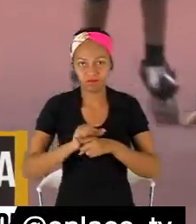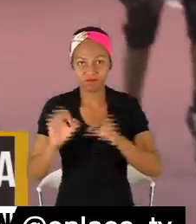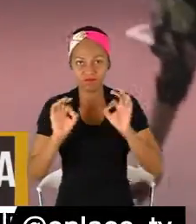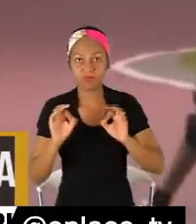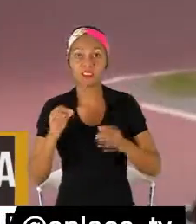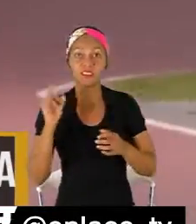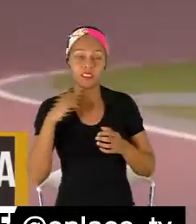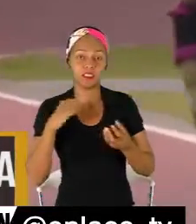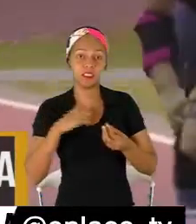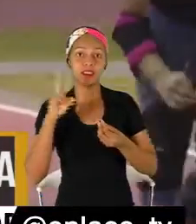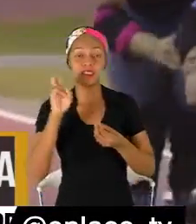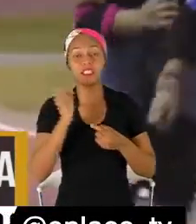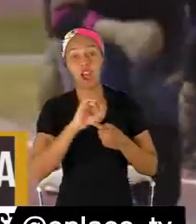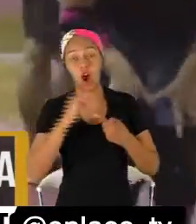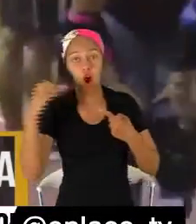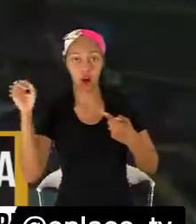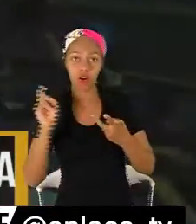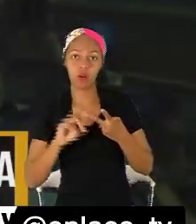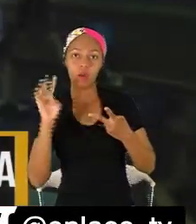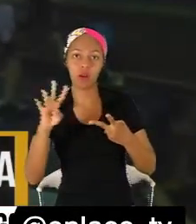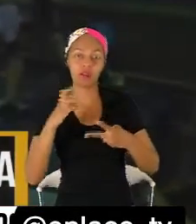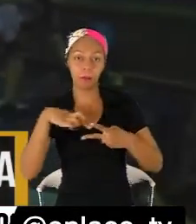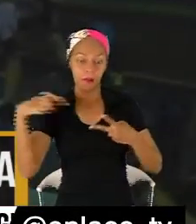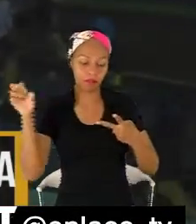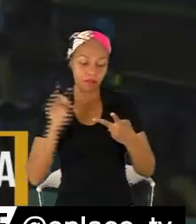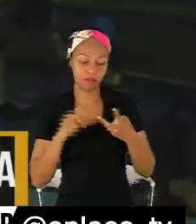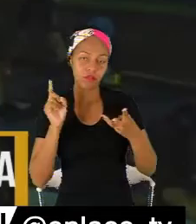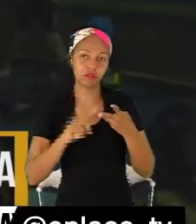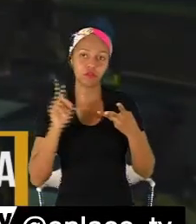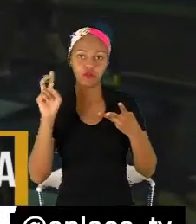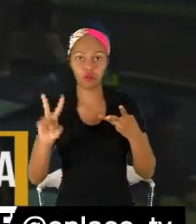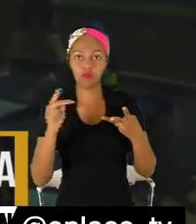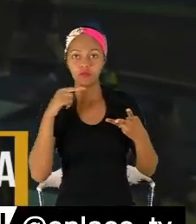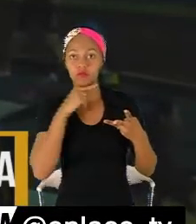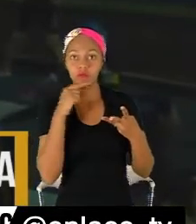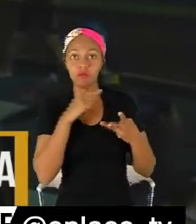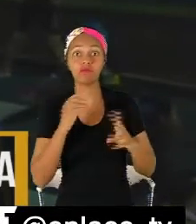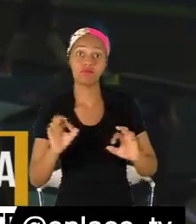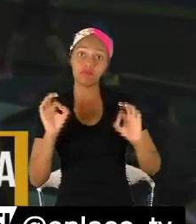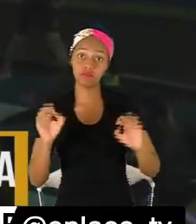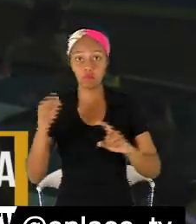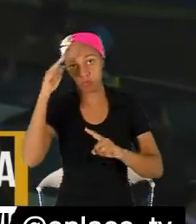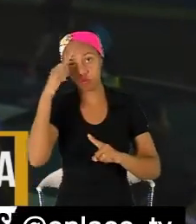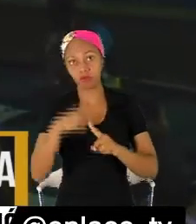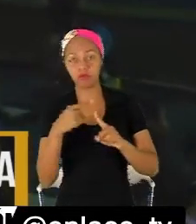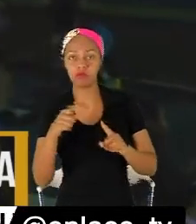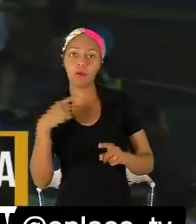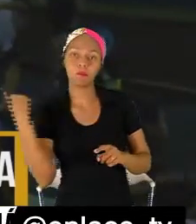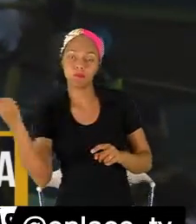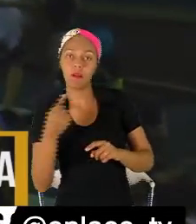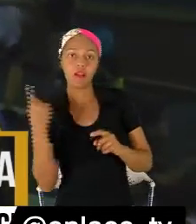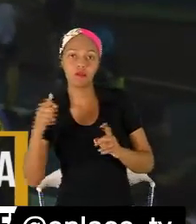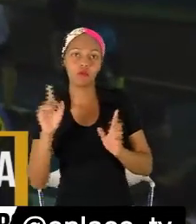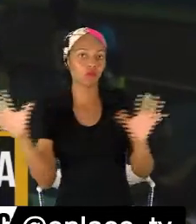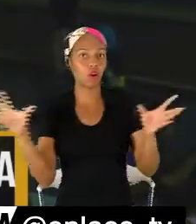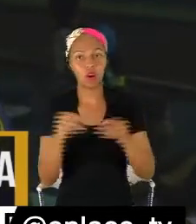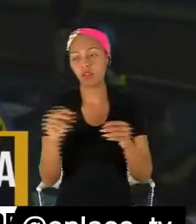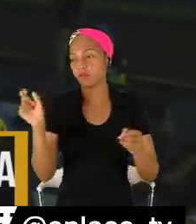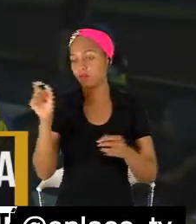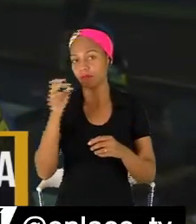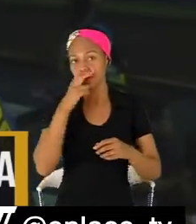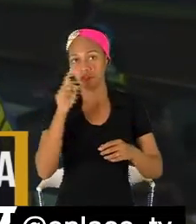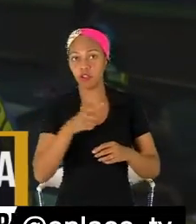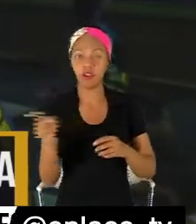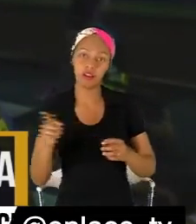7 oros, 4 platas y 2 bronces. Sí, estábamos viendo el balance, fue positivo en la general. Todos los deportistas que